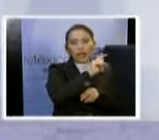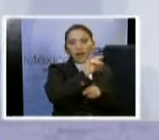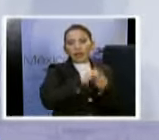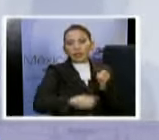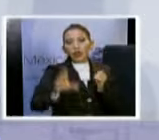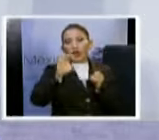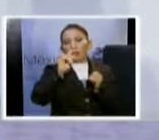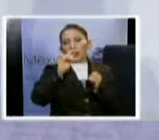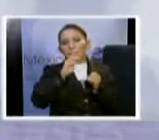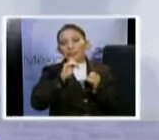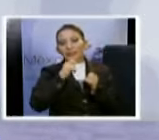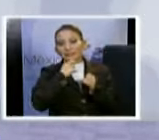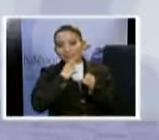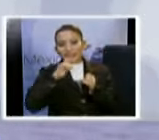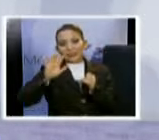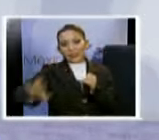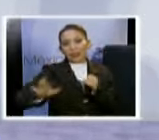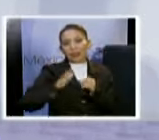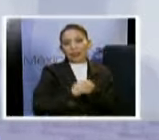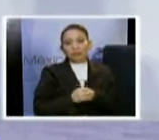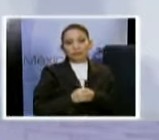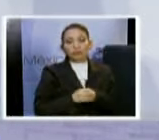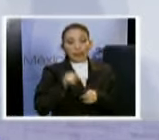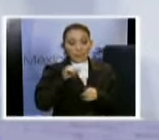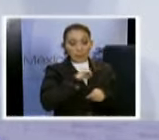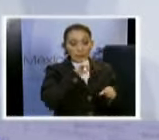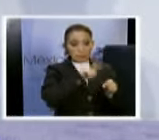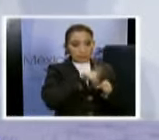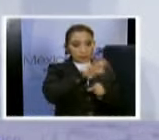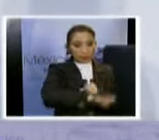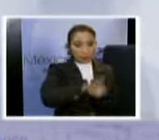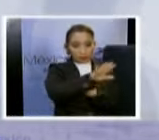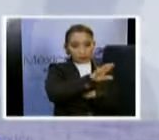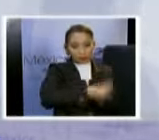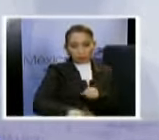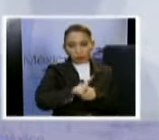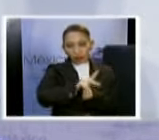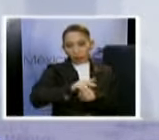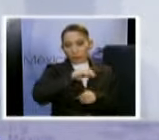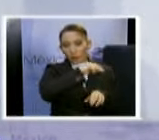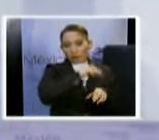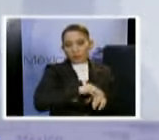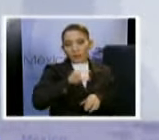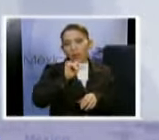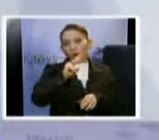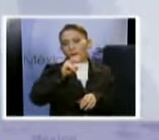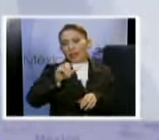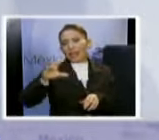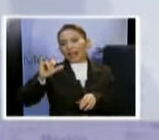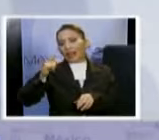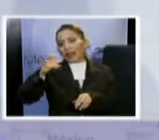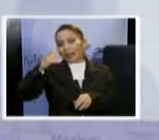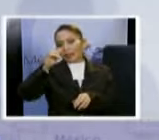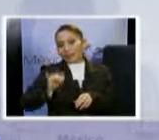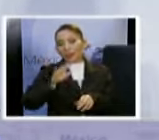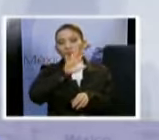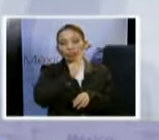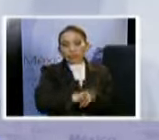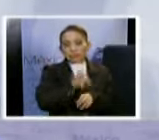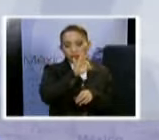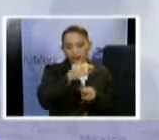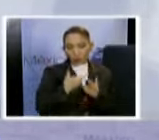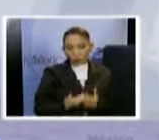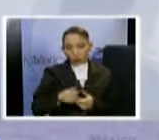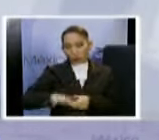Columbia Británica y en Alberta, particularmente en las zonas urbanas de Toronto, Montreal, Vancouver y Calgary. El 10%